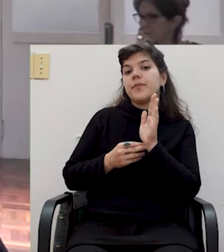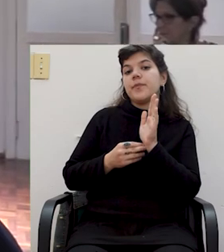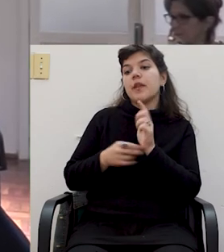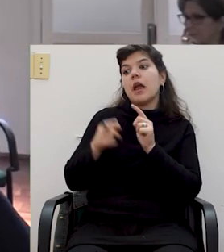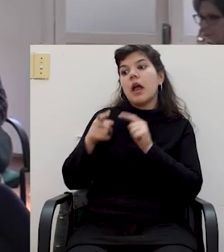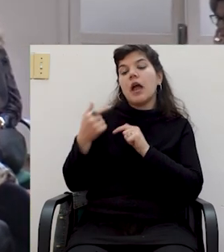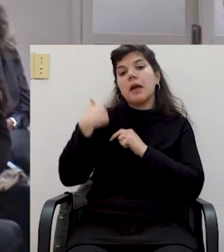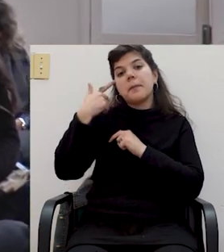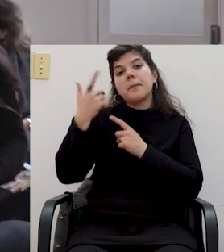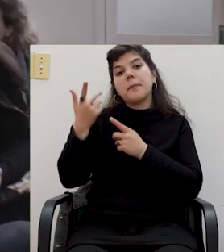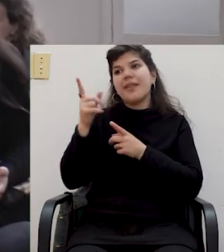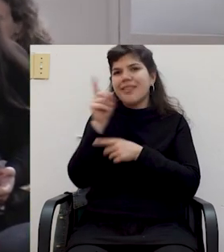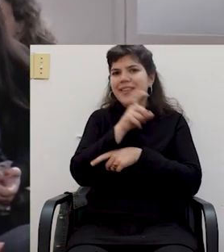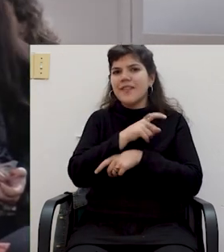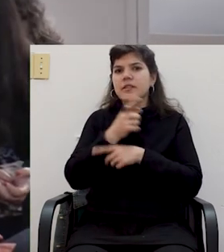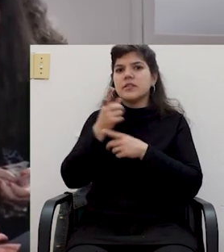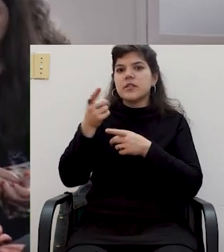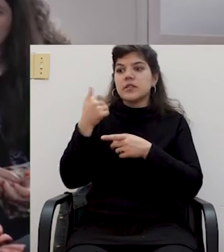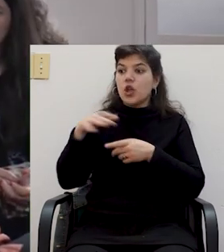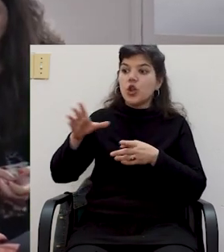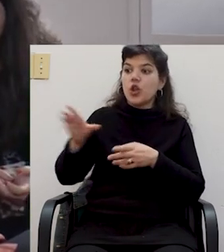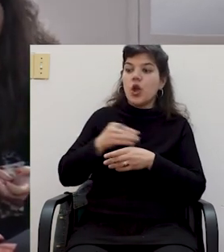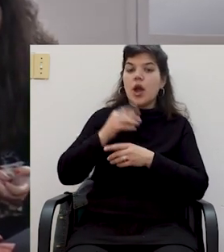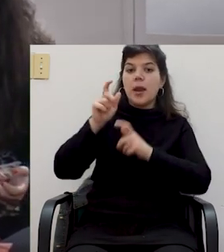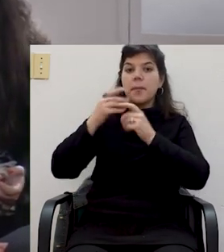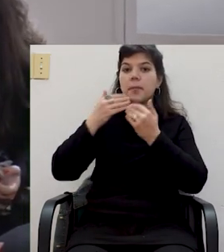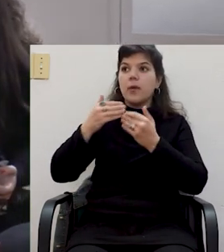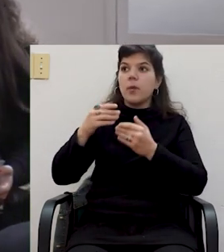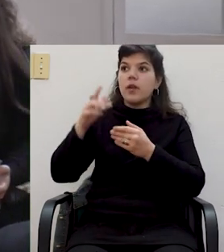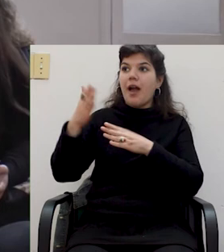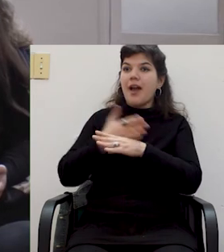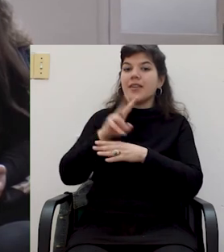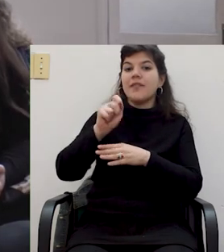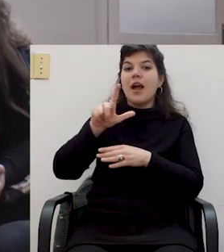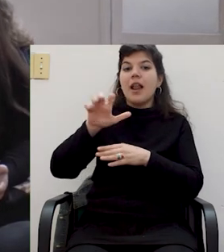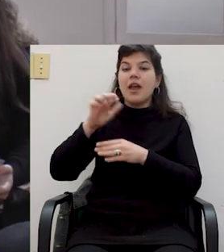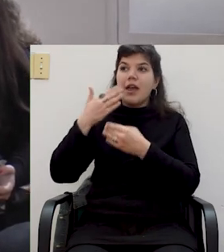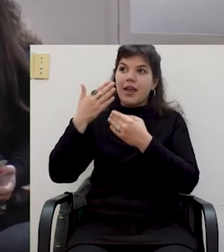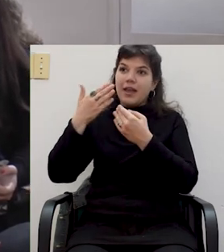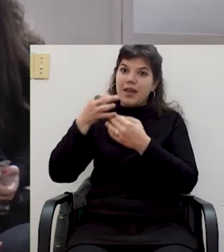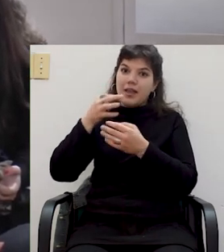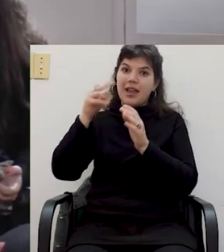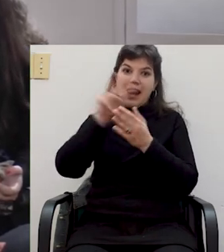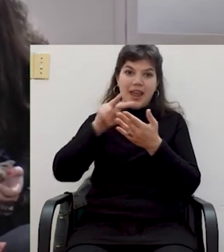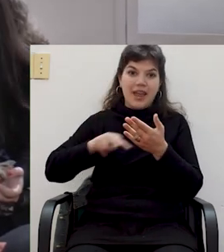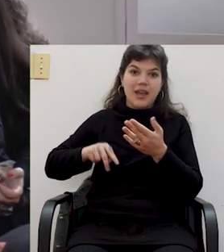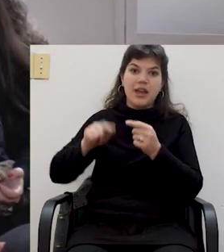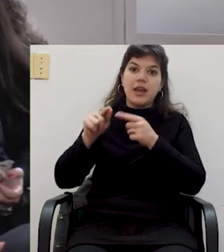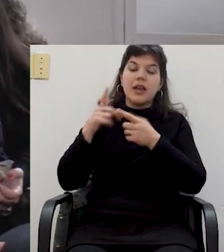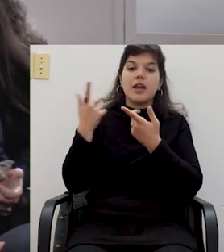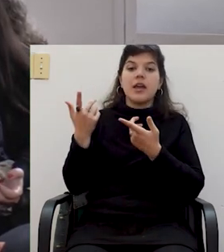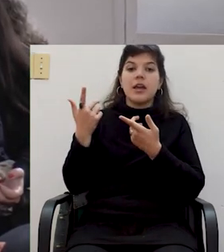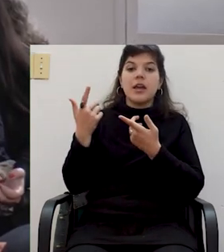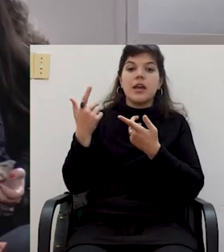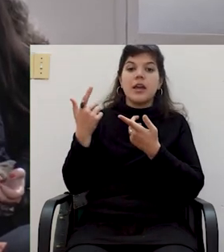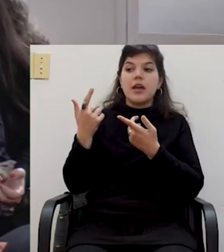Y ahí yo veo una dificultad, entonces todas estas preguntas que Vale traía, creo que también quizás